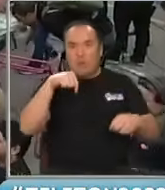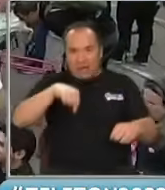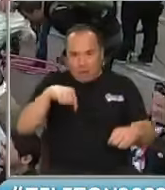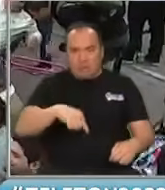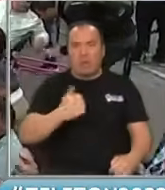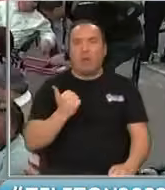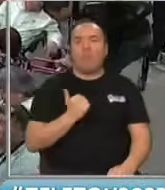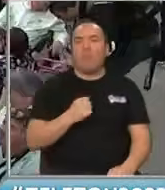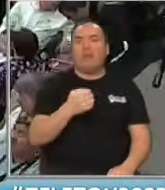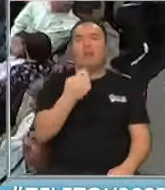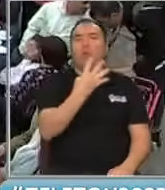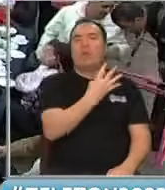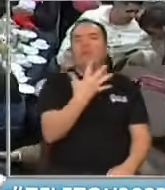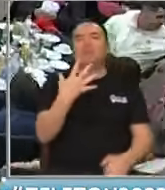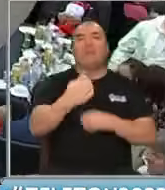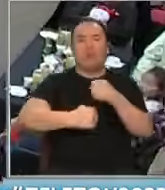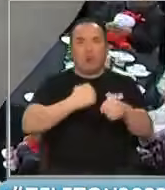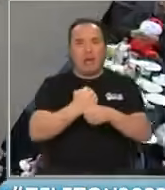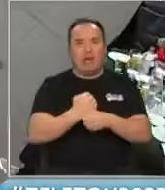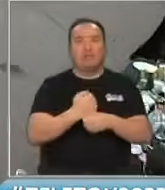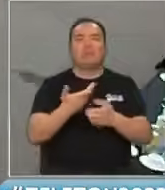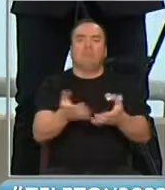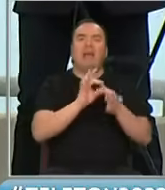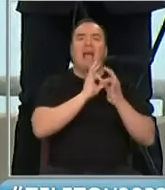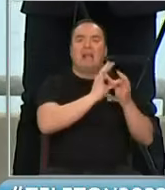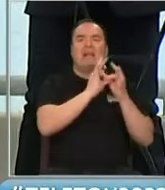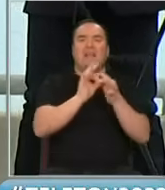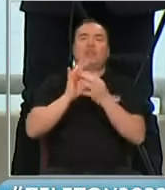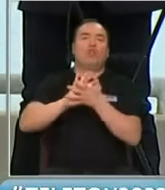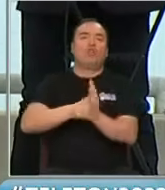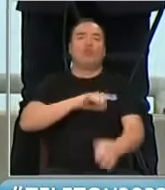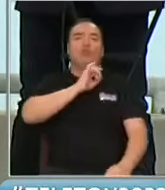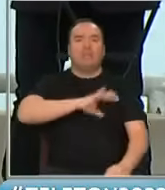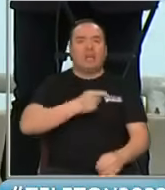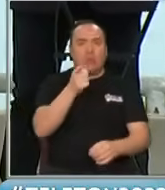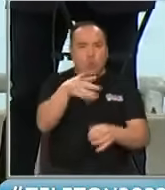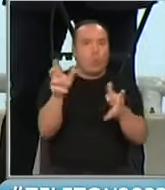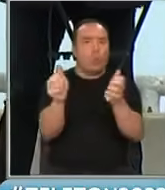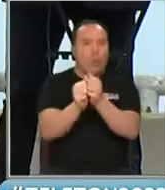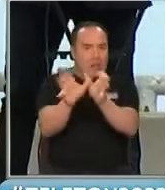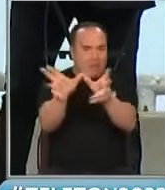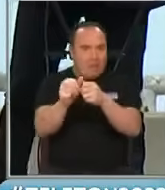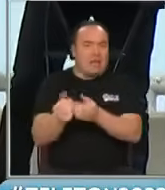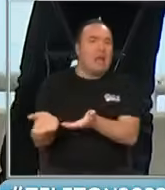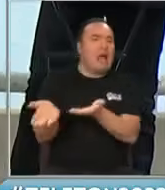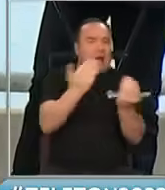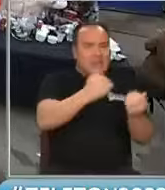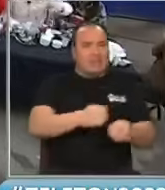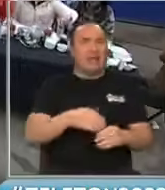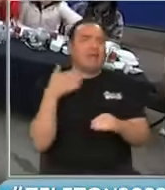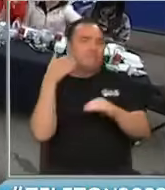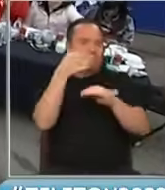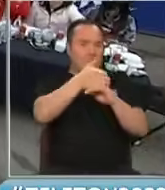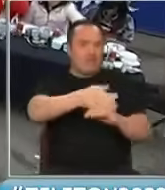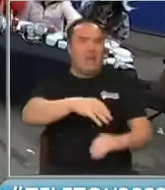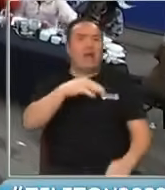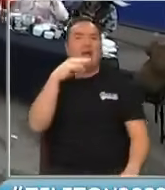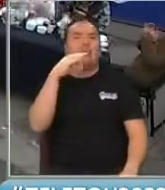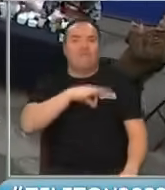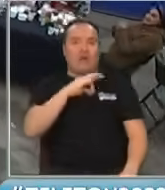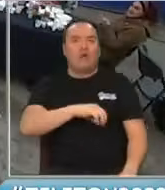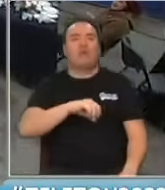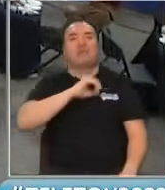45 años. Le estamos agradeciendo a Chile. Anda con tu familia al Banco de Chile. Ponte en la